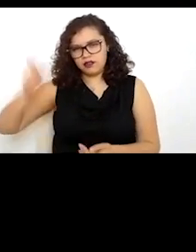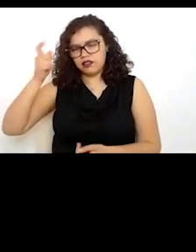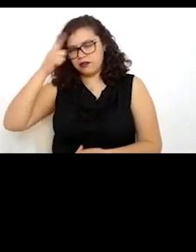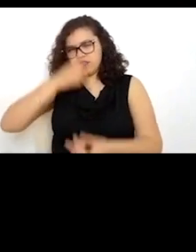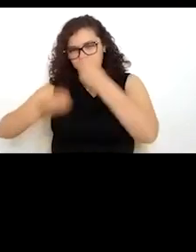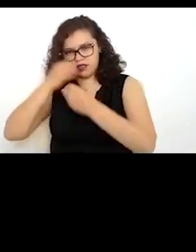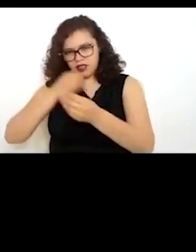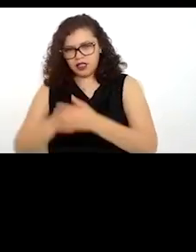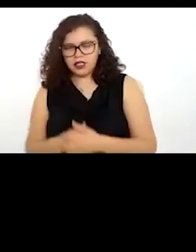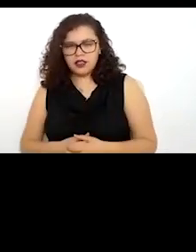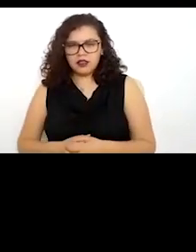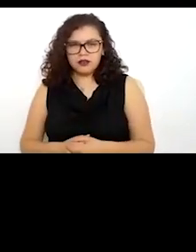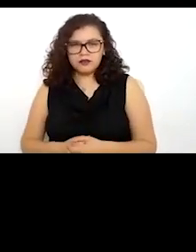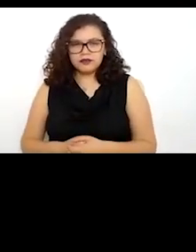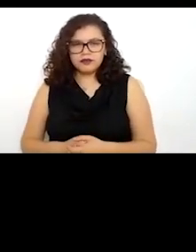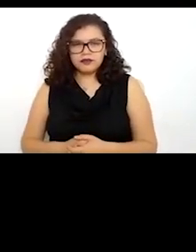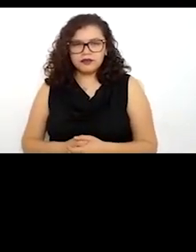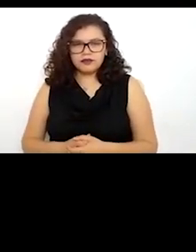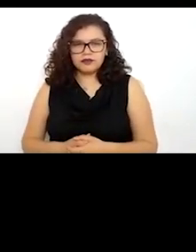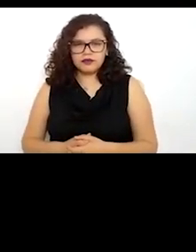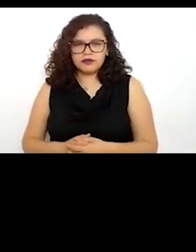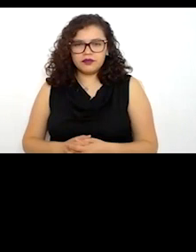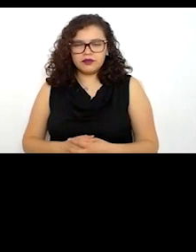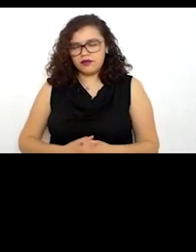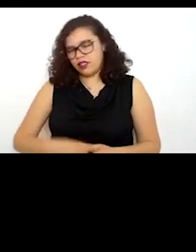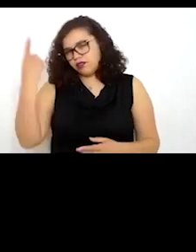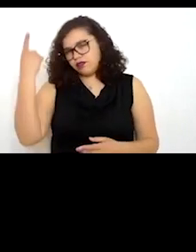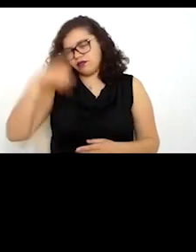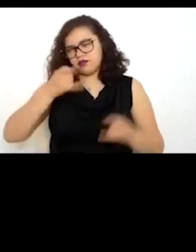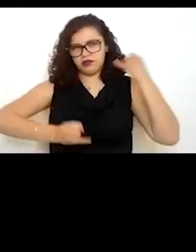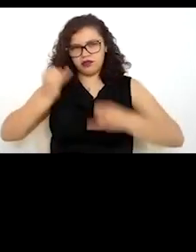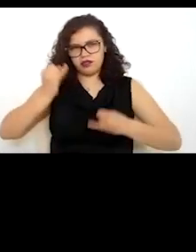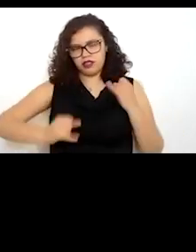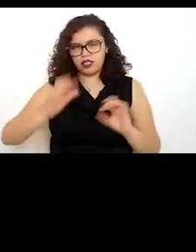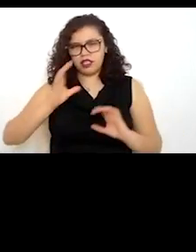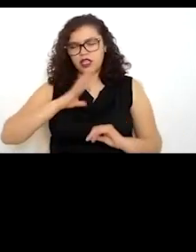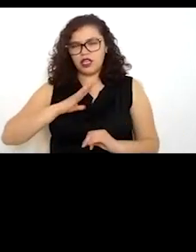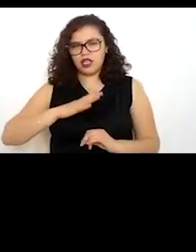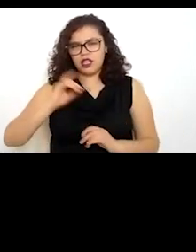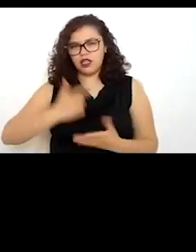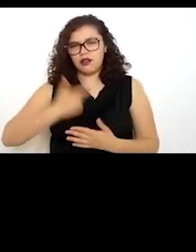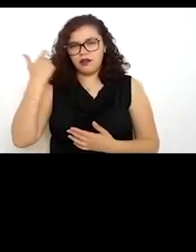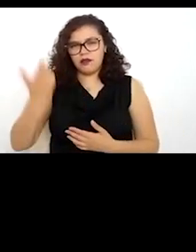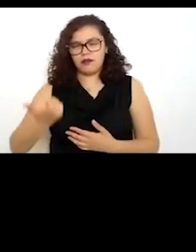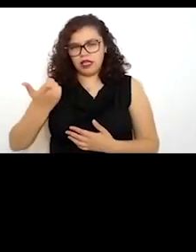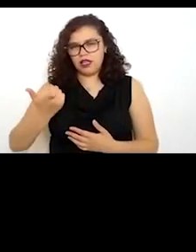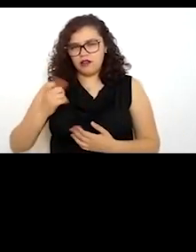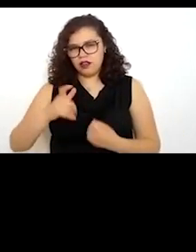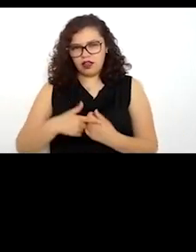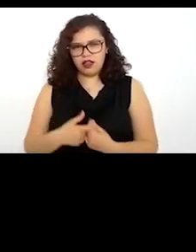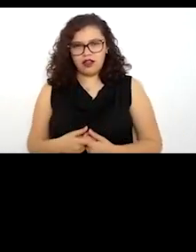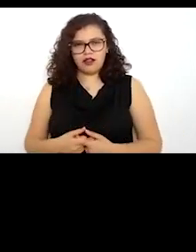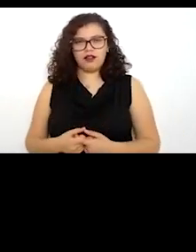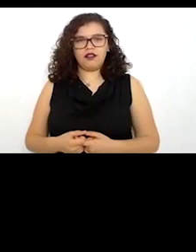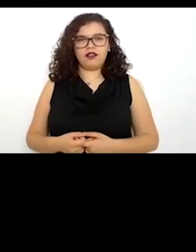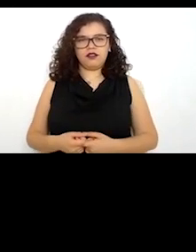que por disposición judicial se solicite la deducción de determinada cantidad. Estas